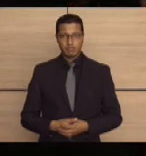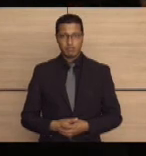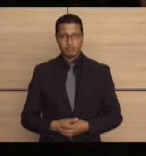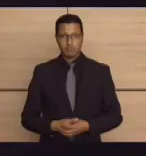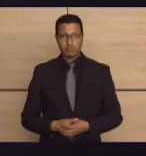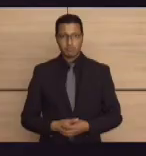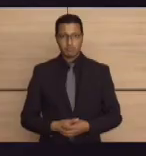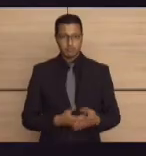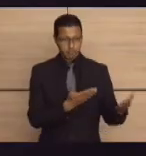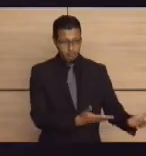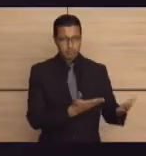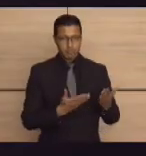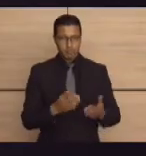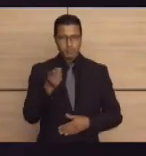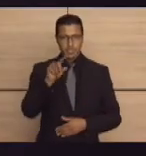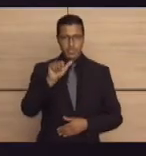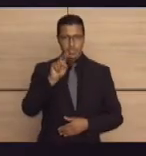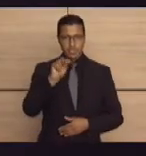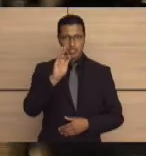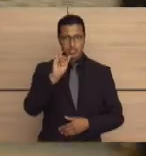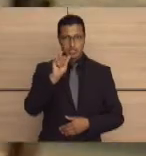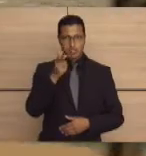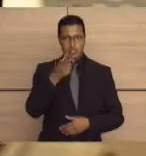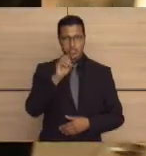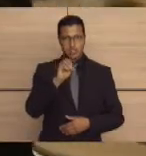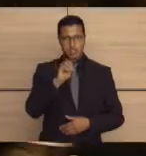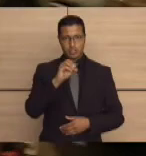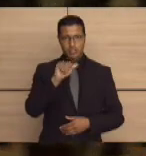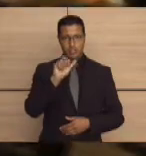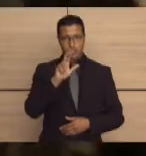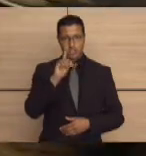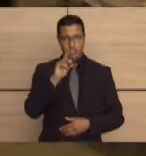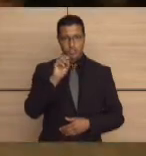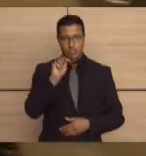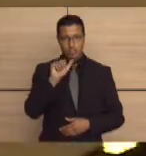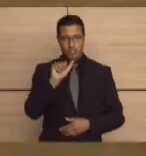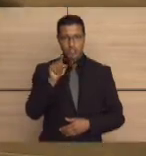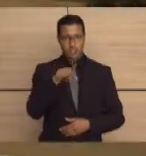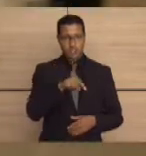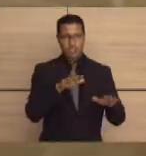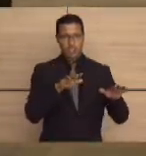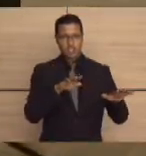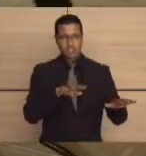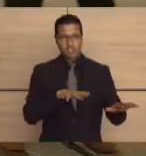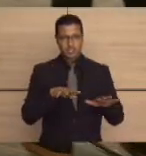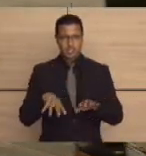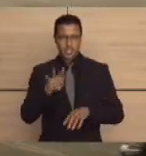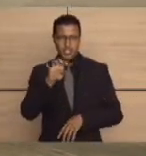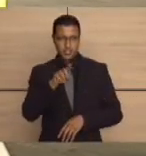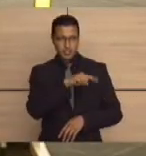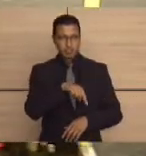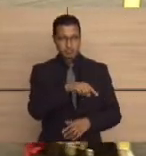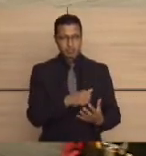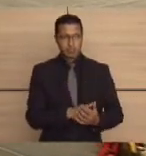Nos acompaña también Santiago Cardona, quien cursa noveno grado en la institución educativa Remigio Antonio Cañarte de Pereira.